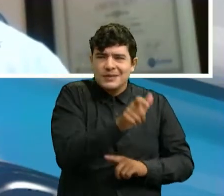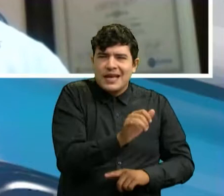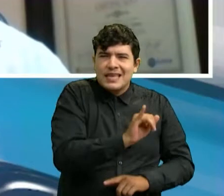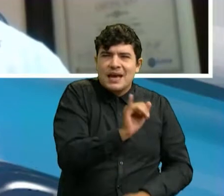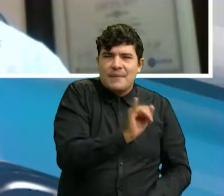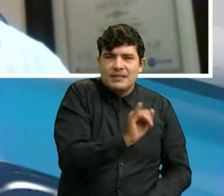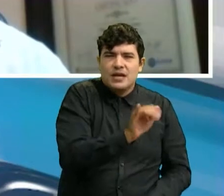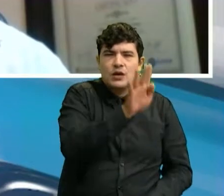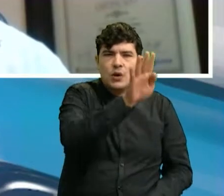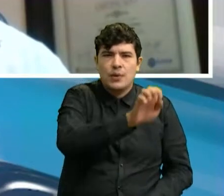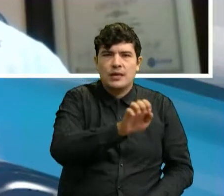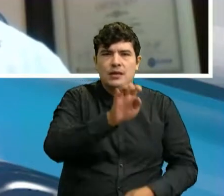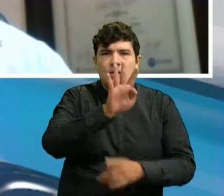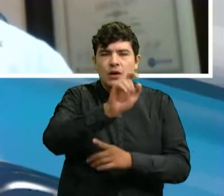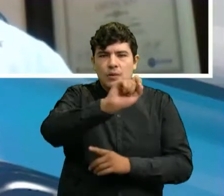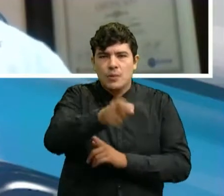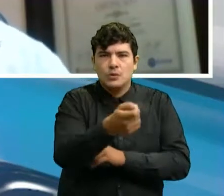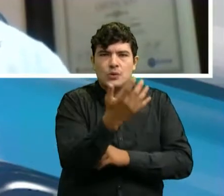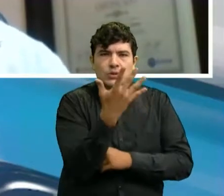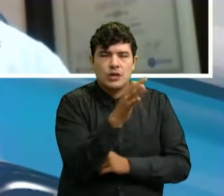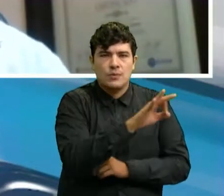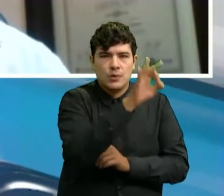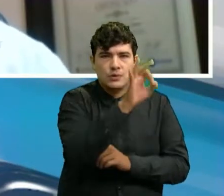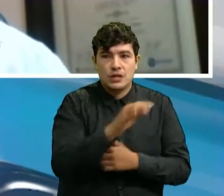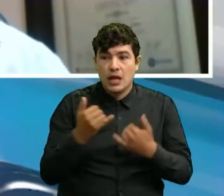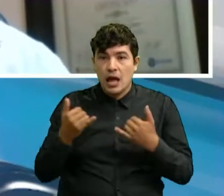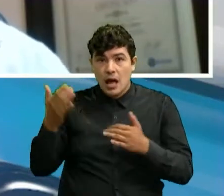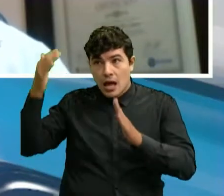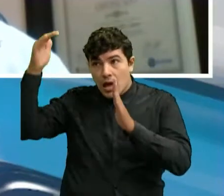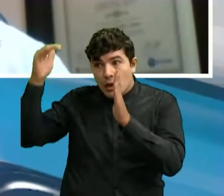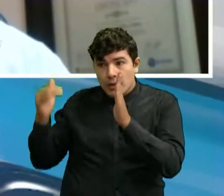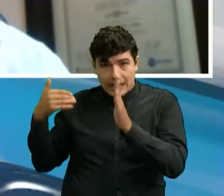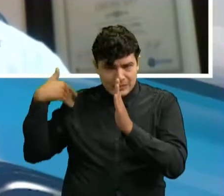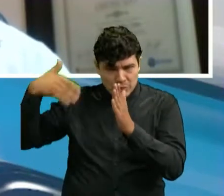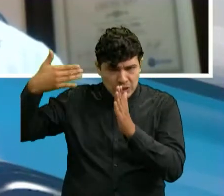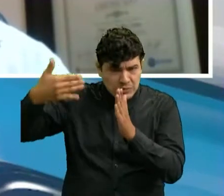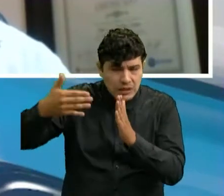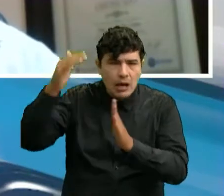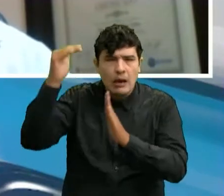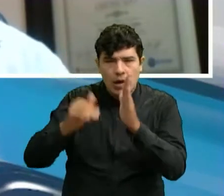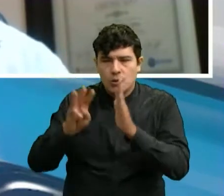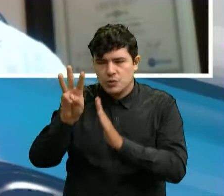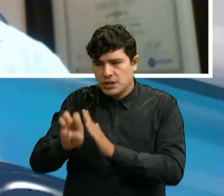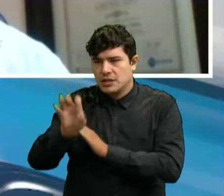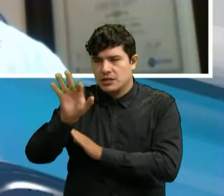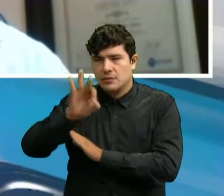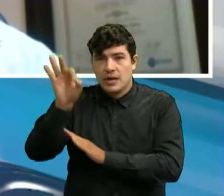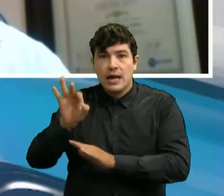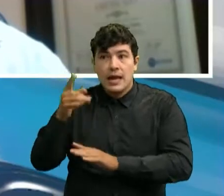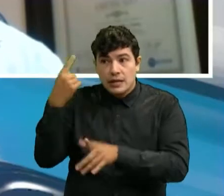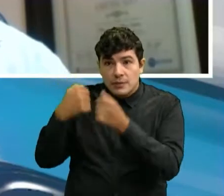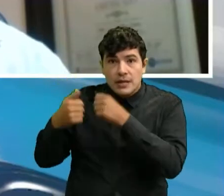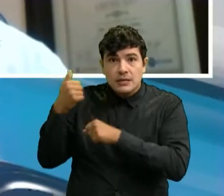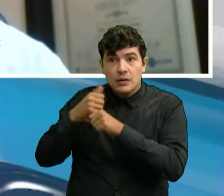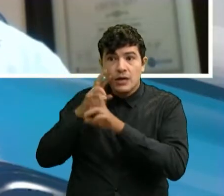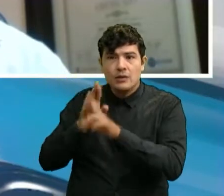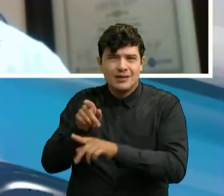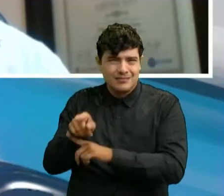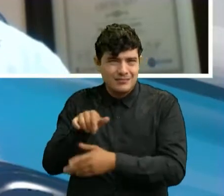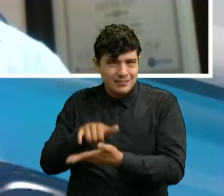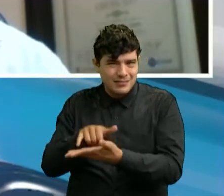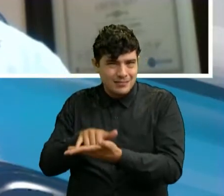el 94.5 y le bajaron al 85. Y ahora, el año pasado que lo declararon